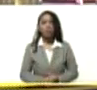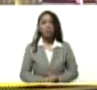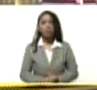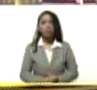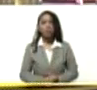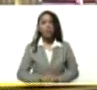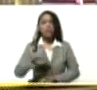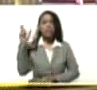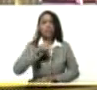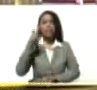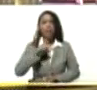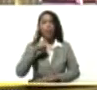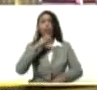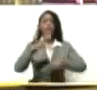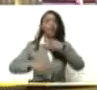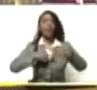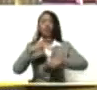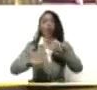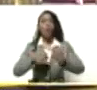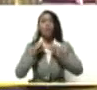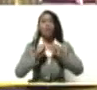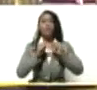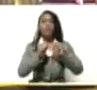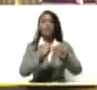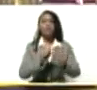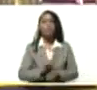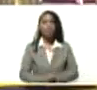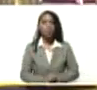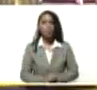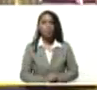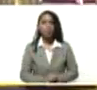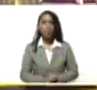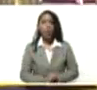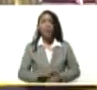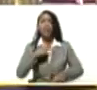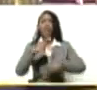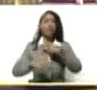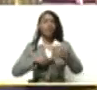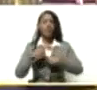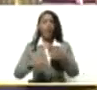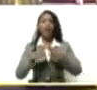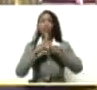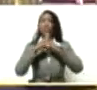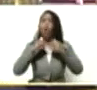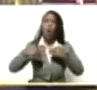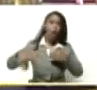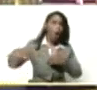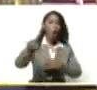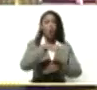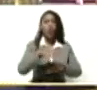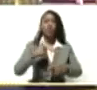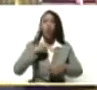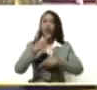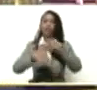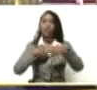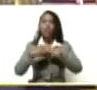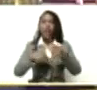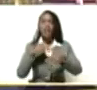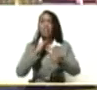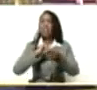Y necesitamos un revolucionar permanente, un revolucionar de todo. Cuando digo